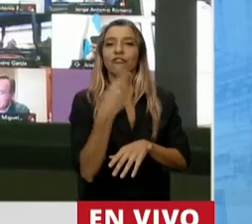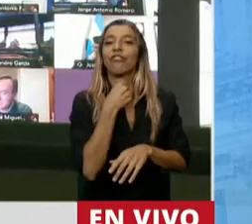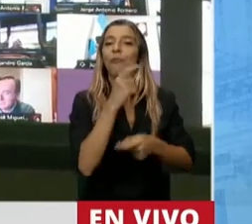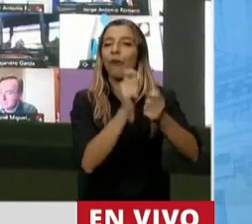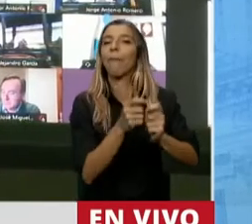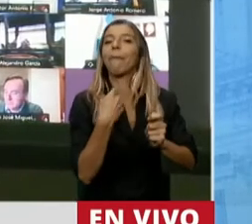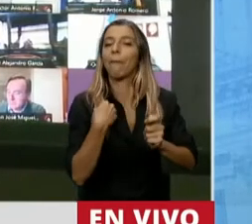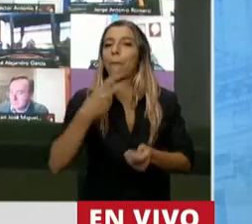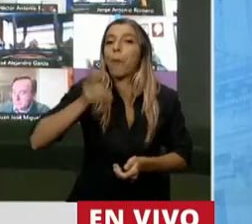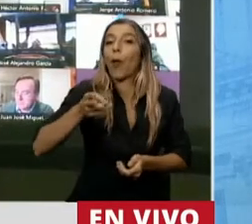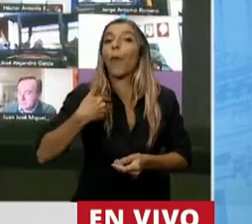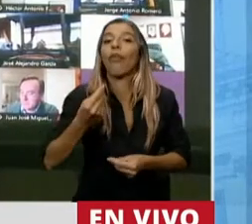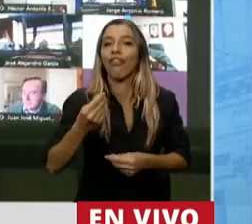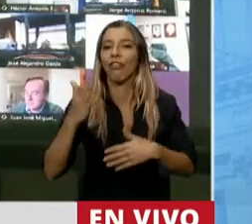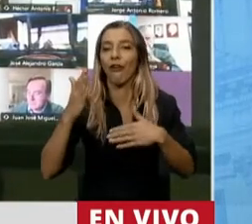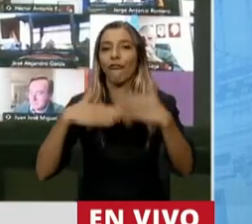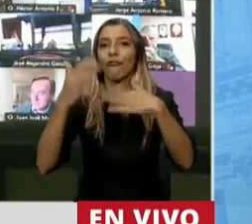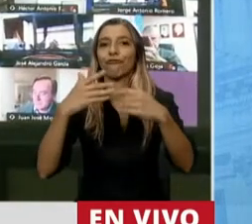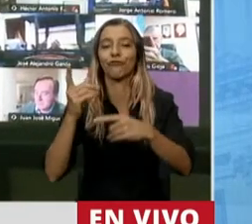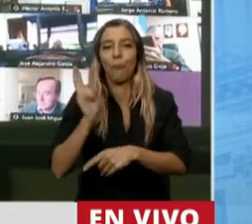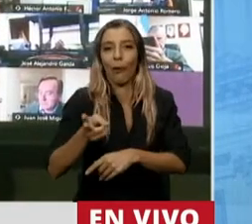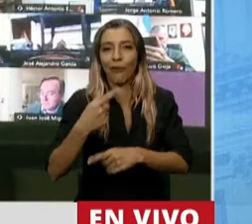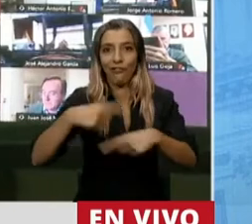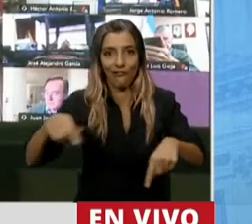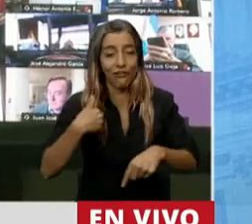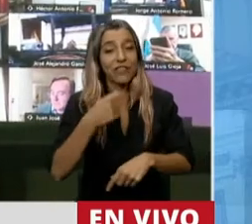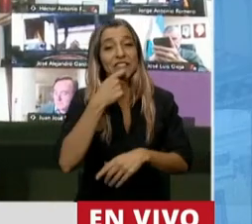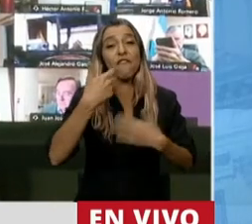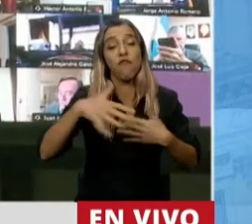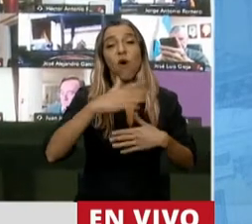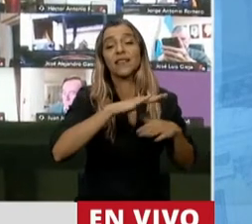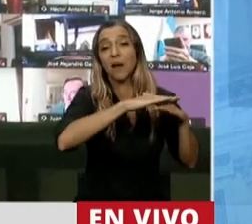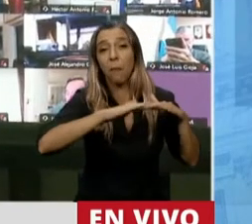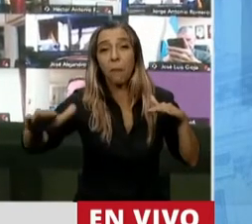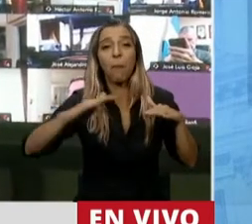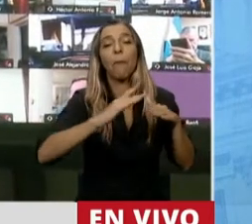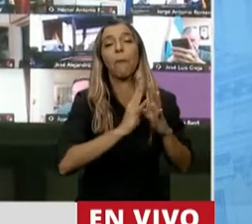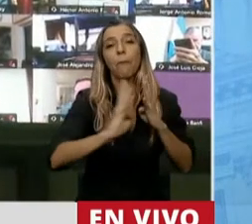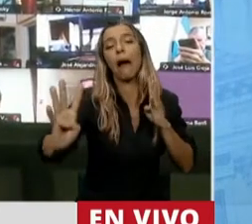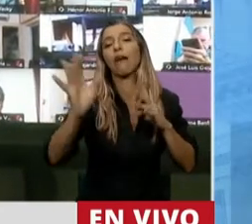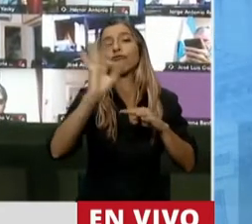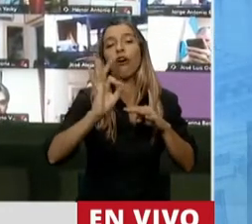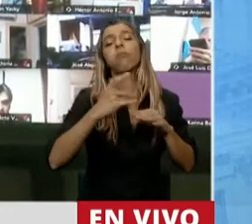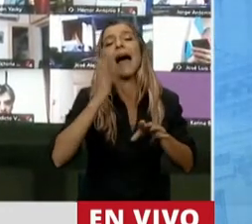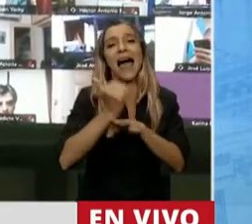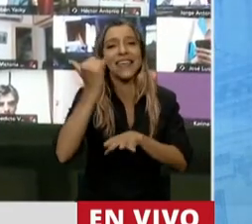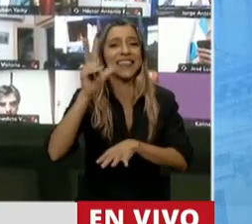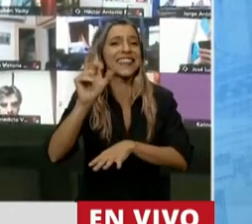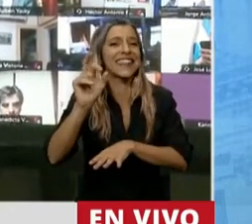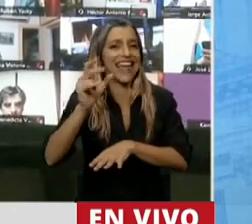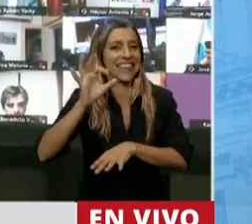suelo, y en el caso de las zonas agrícolas, praderas o pastizales, sea por 30 años. ¿Es suficiente el tiempo? Seguro que no.